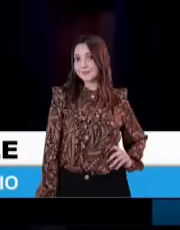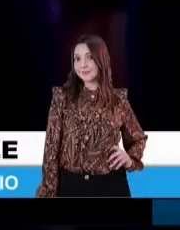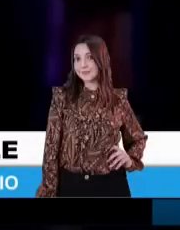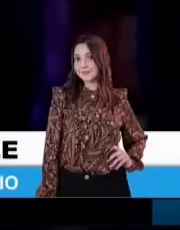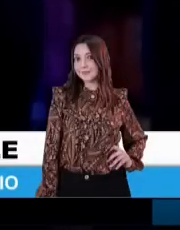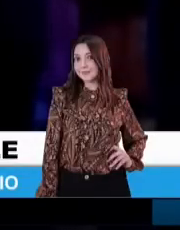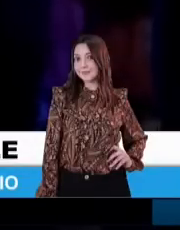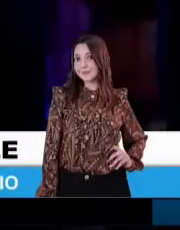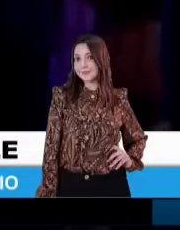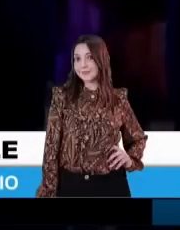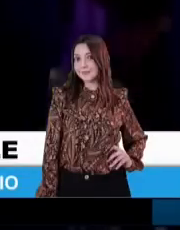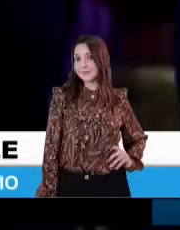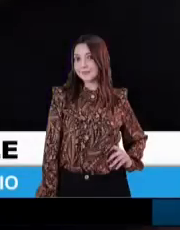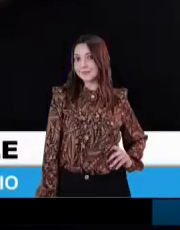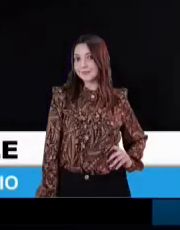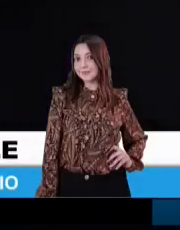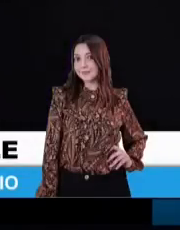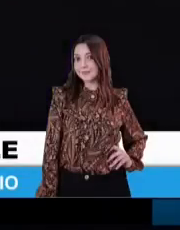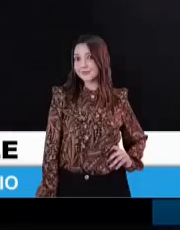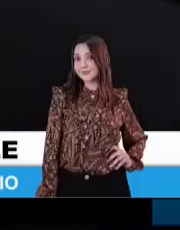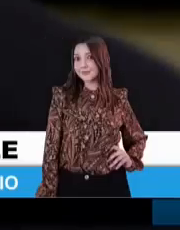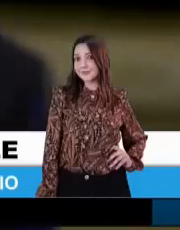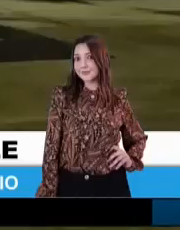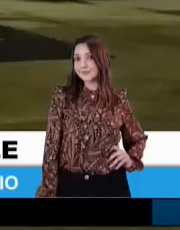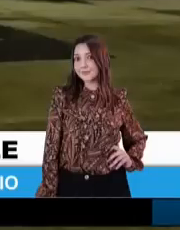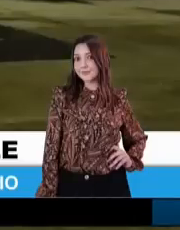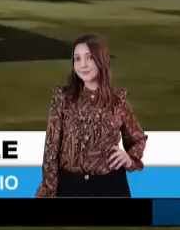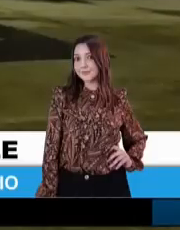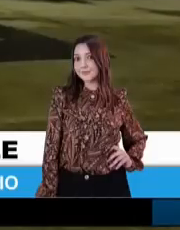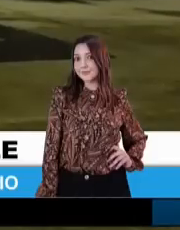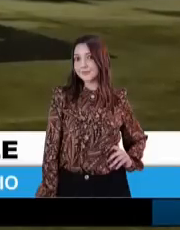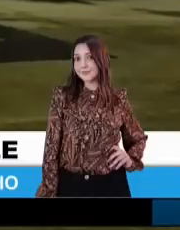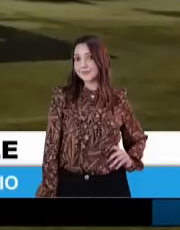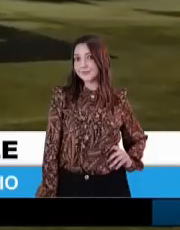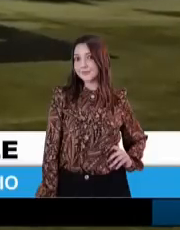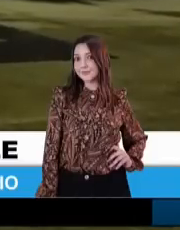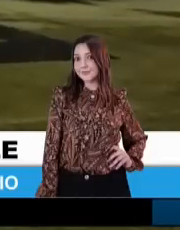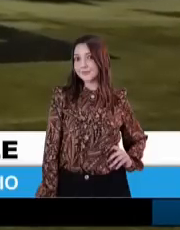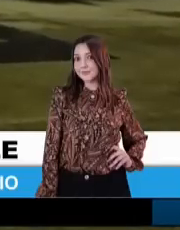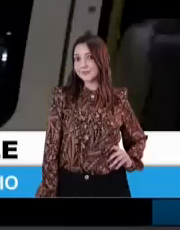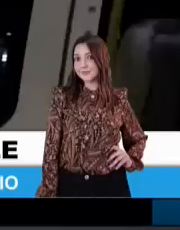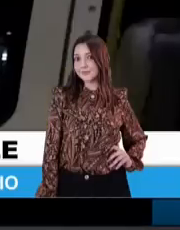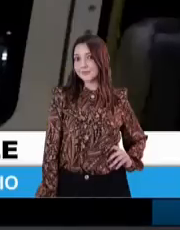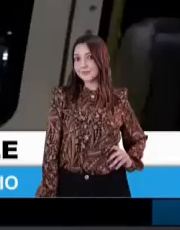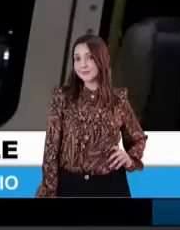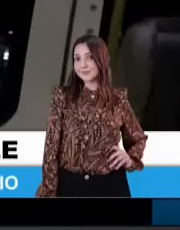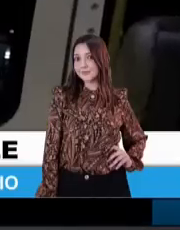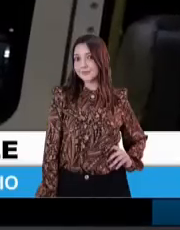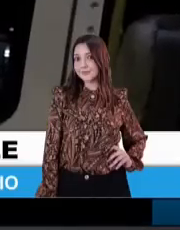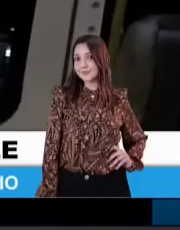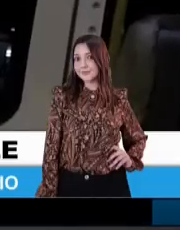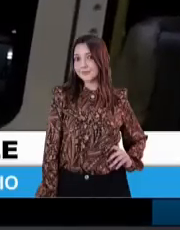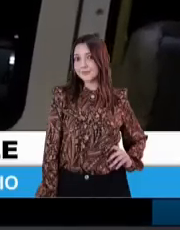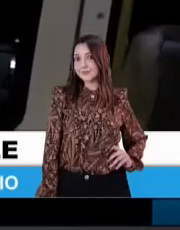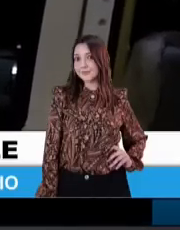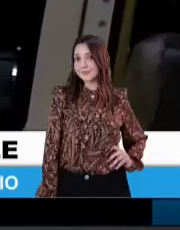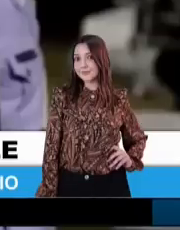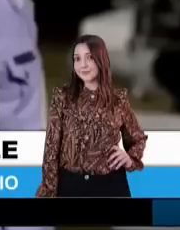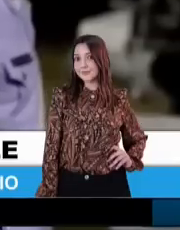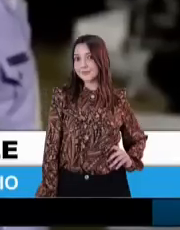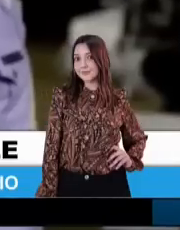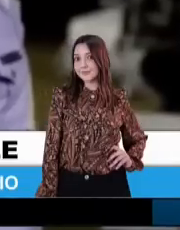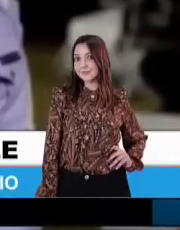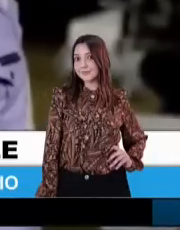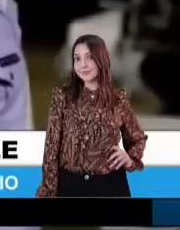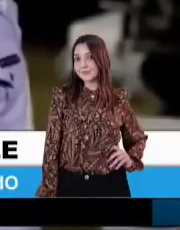se consignó por parte de agencias internacionales, diversos soldados ataviados con uniformes históricos formaron